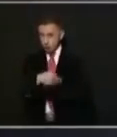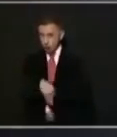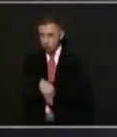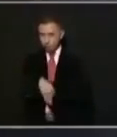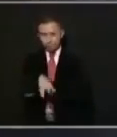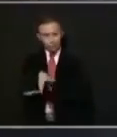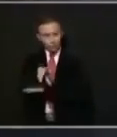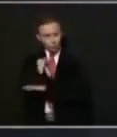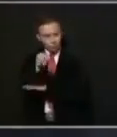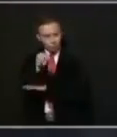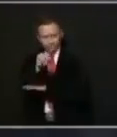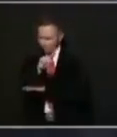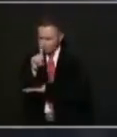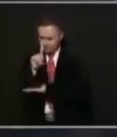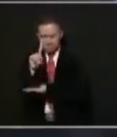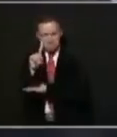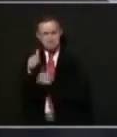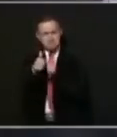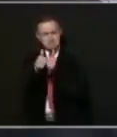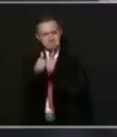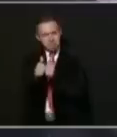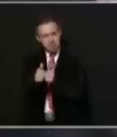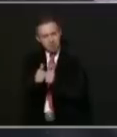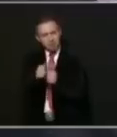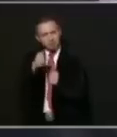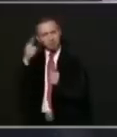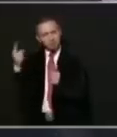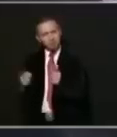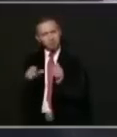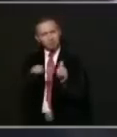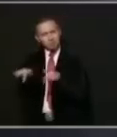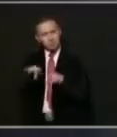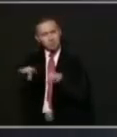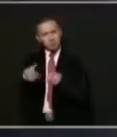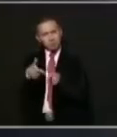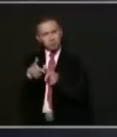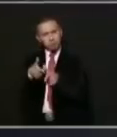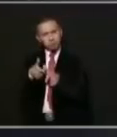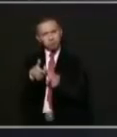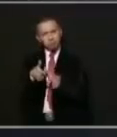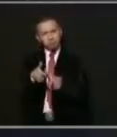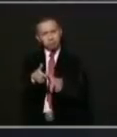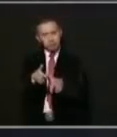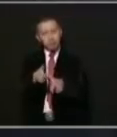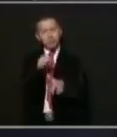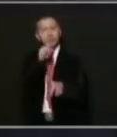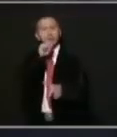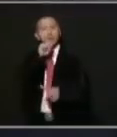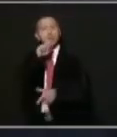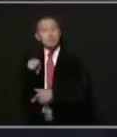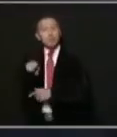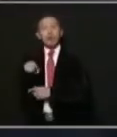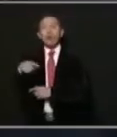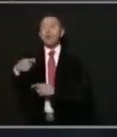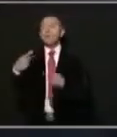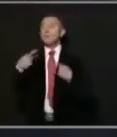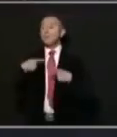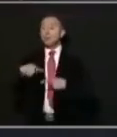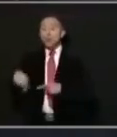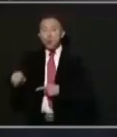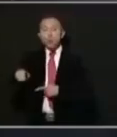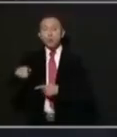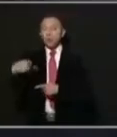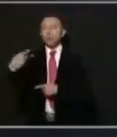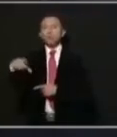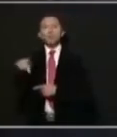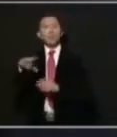permanentes, y arraigar a los productores, arraigar a la gente en